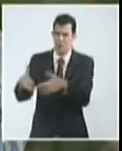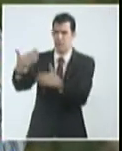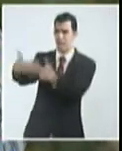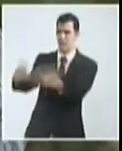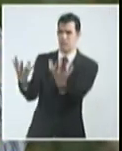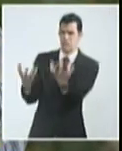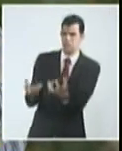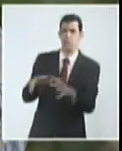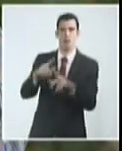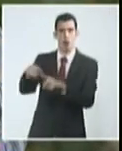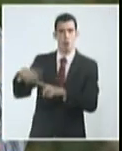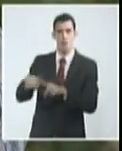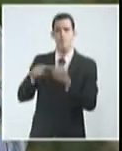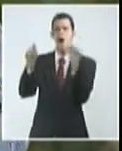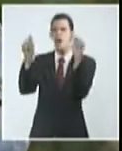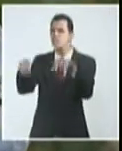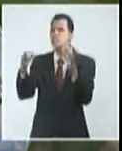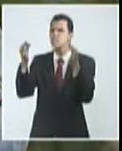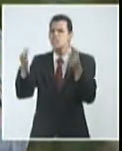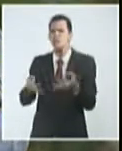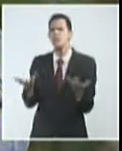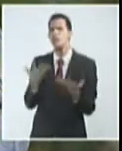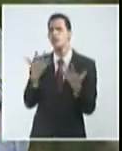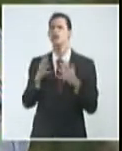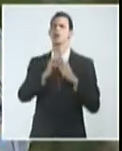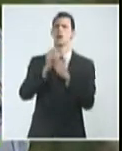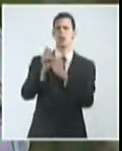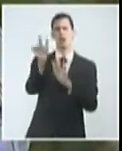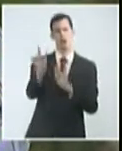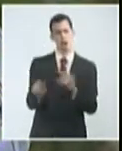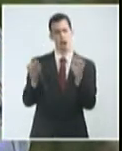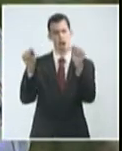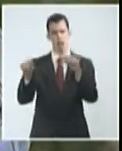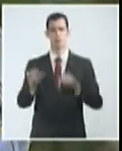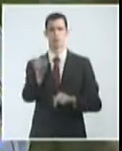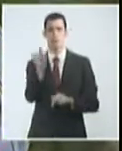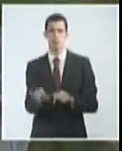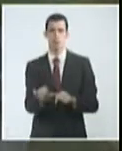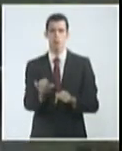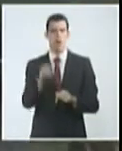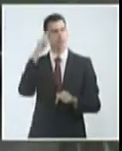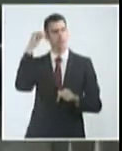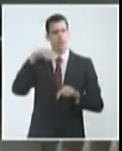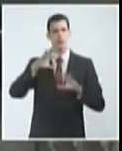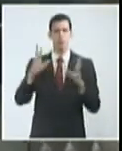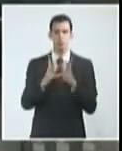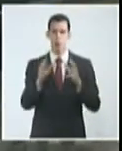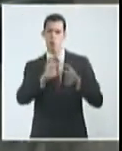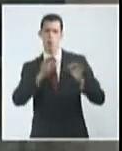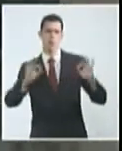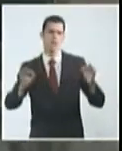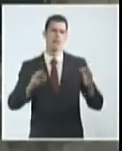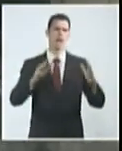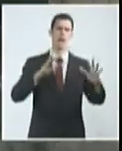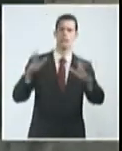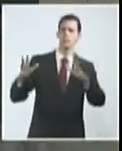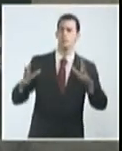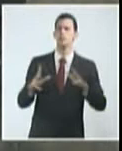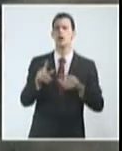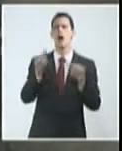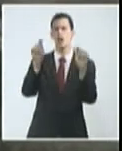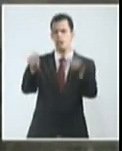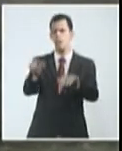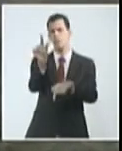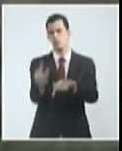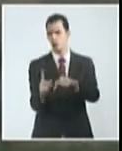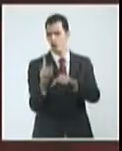los barrios. Y lo digo porque eso fue lo que yo sentí en uno de los primeros encuentros que tuvimos con representantes de sectores sociales, que fueron con los líderes